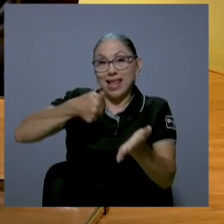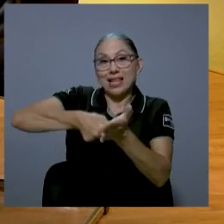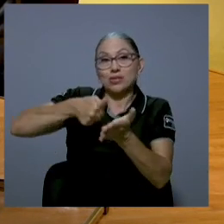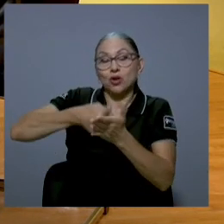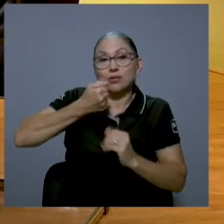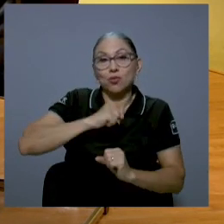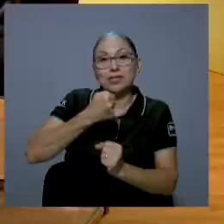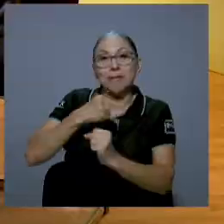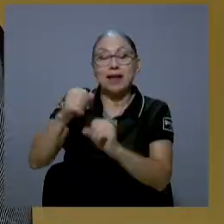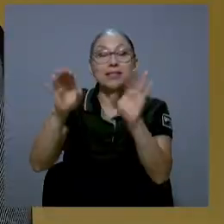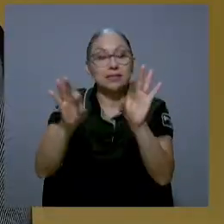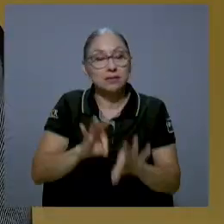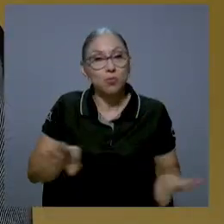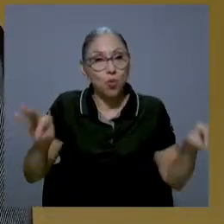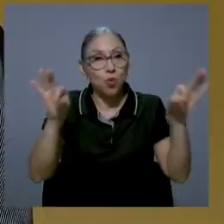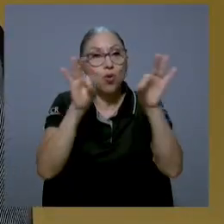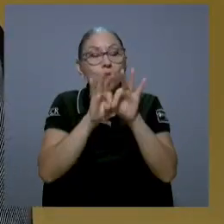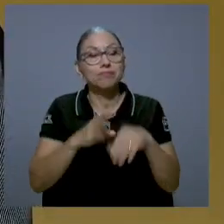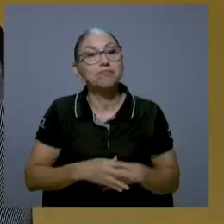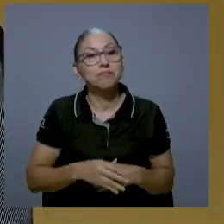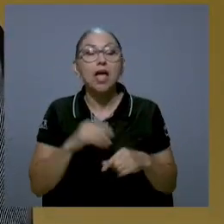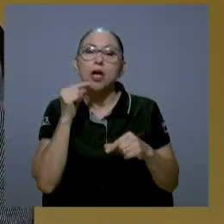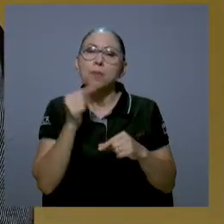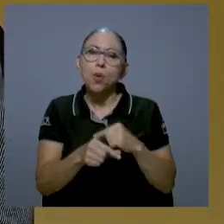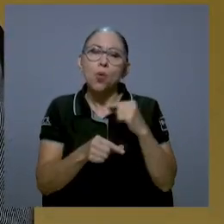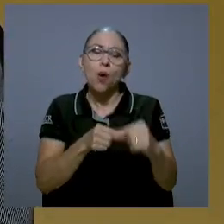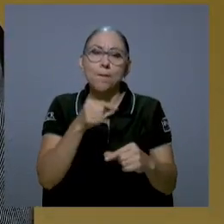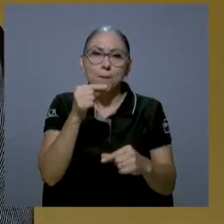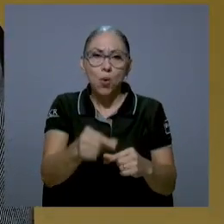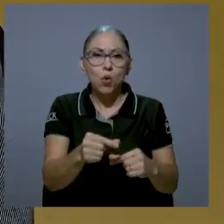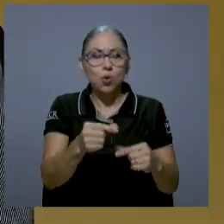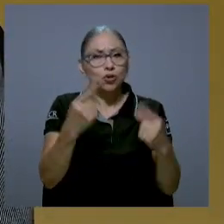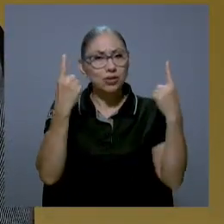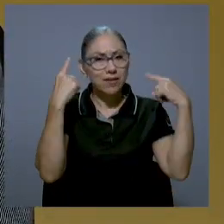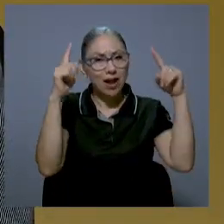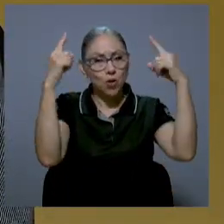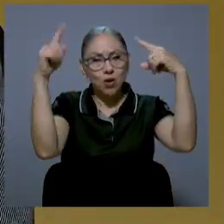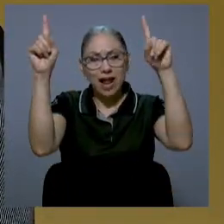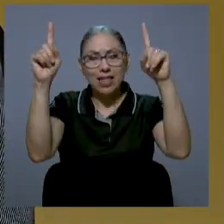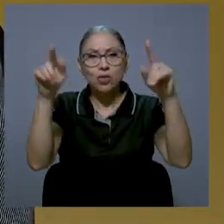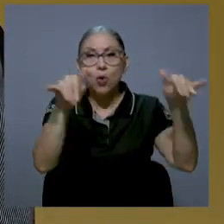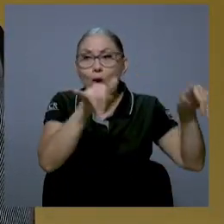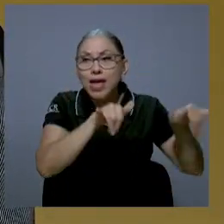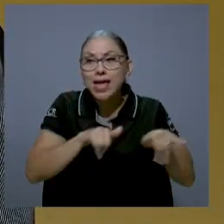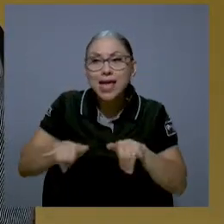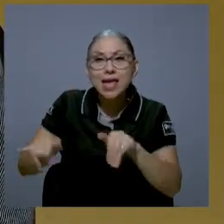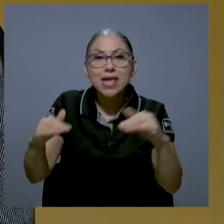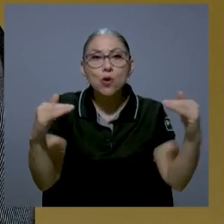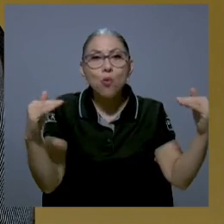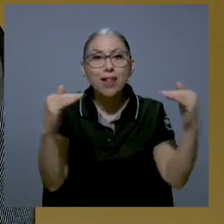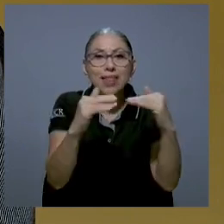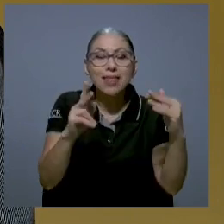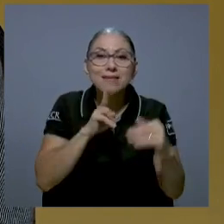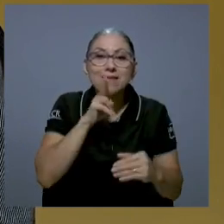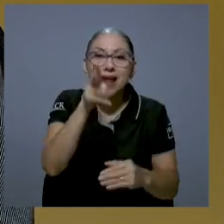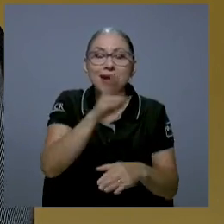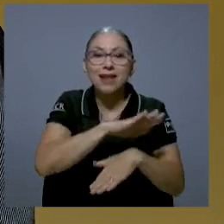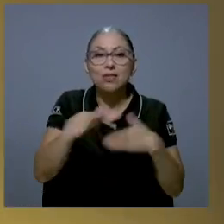decisiva. Sí. Y poco a poco se va logrando esa igualdad real en todos los